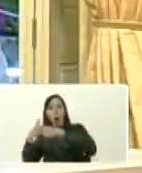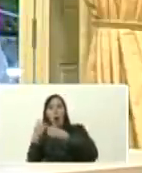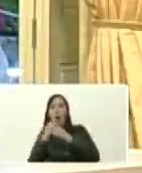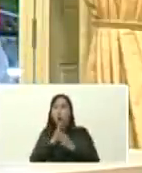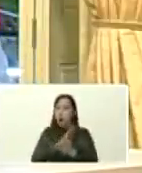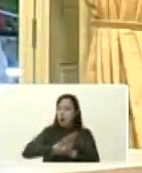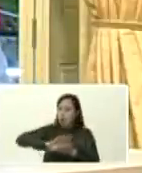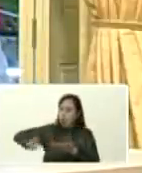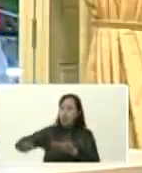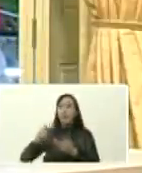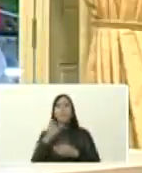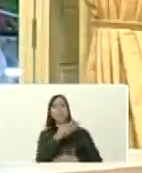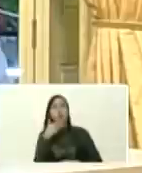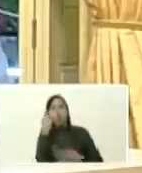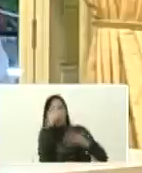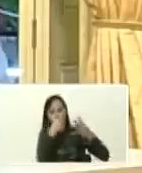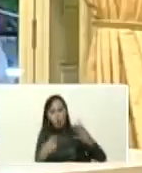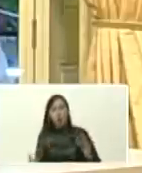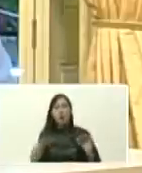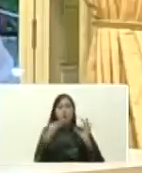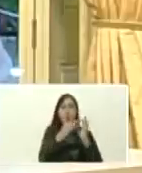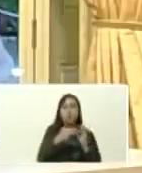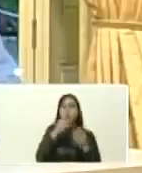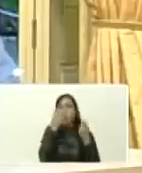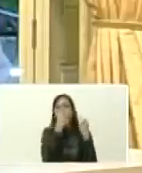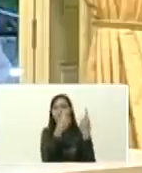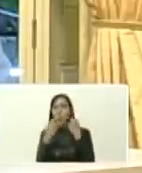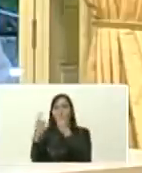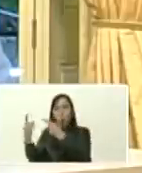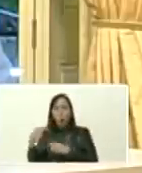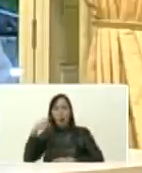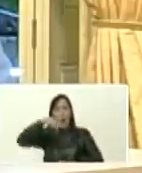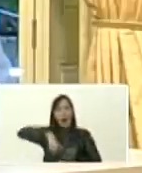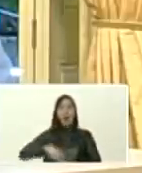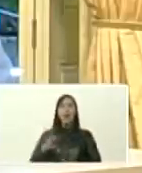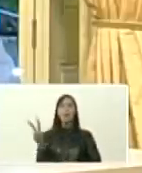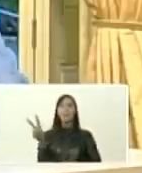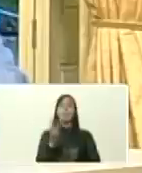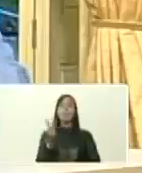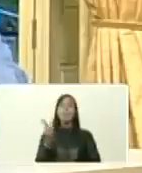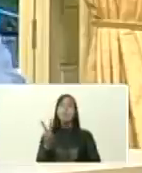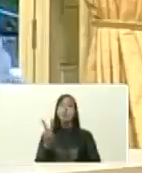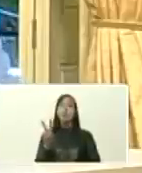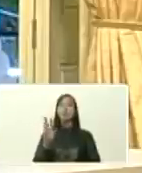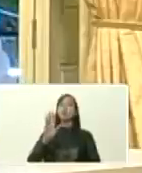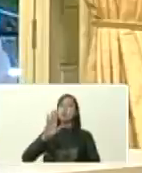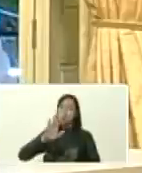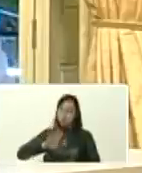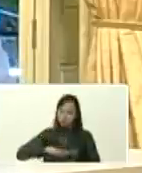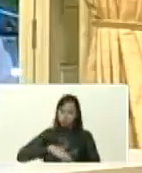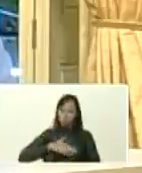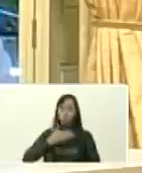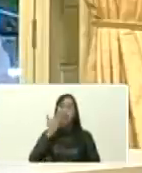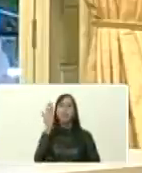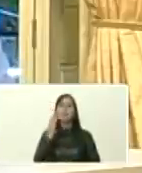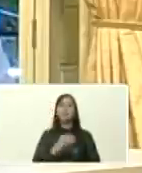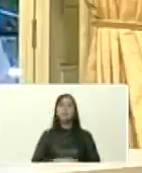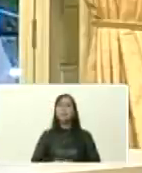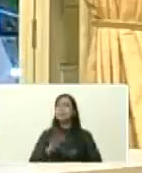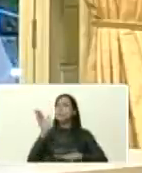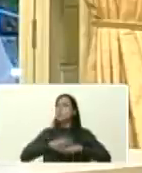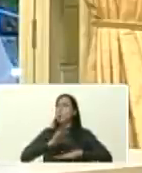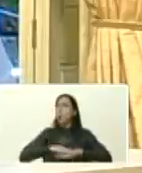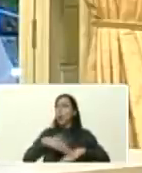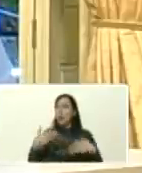sana. Por eso tan bueno cuando se dice Venezuela sí se puede. ¿Y por qué se